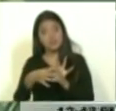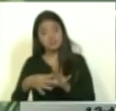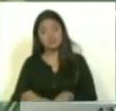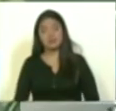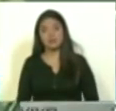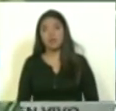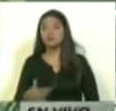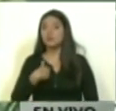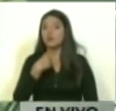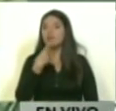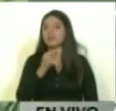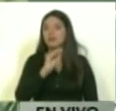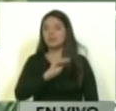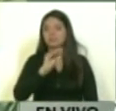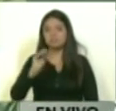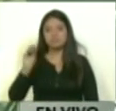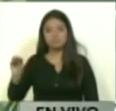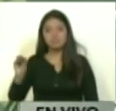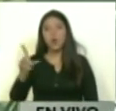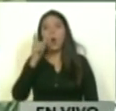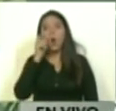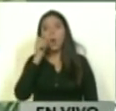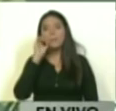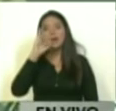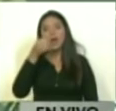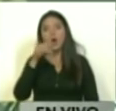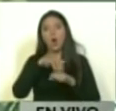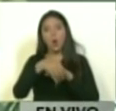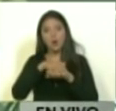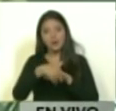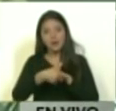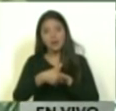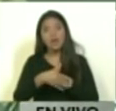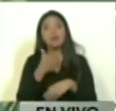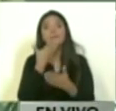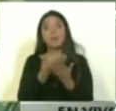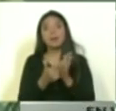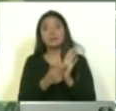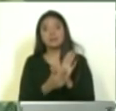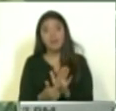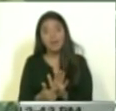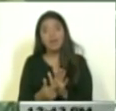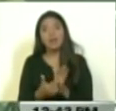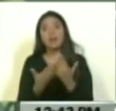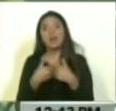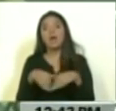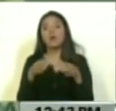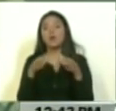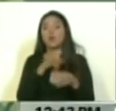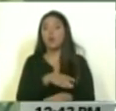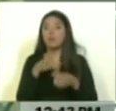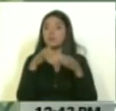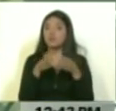a el doctor Jorge Rodríguez que plantee en las comisiones de la mesa de